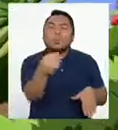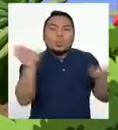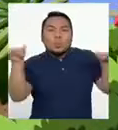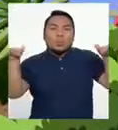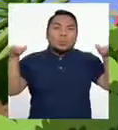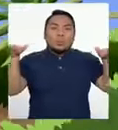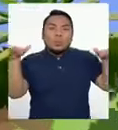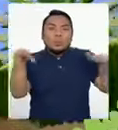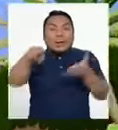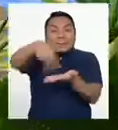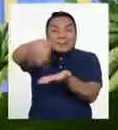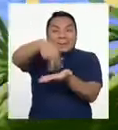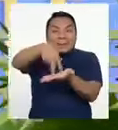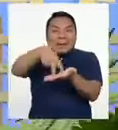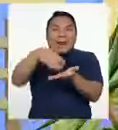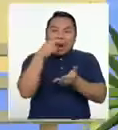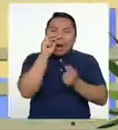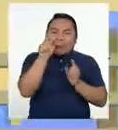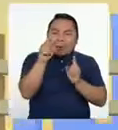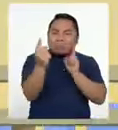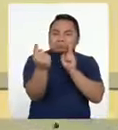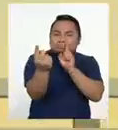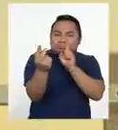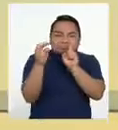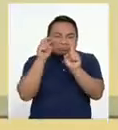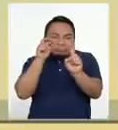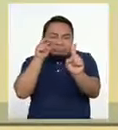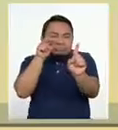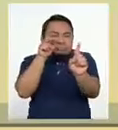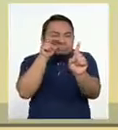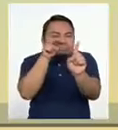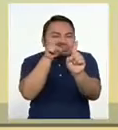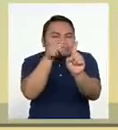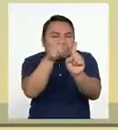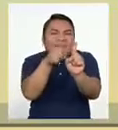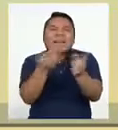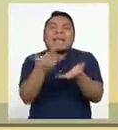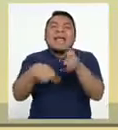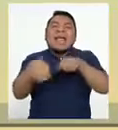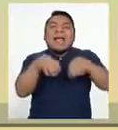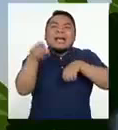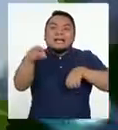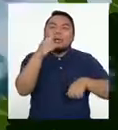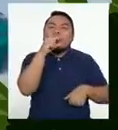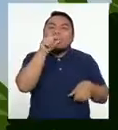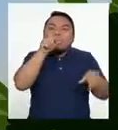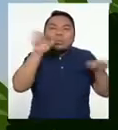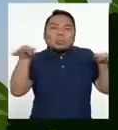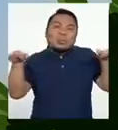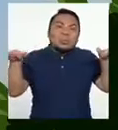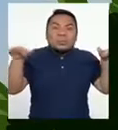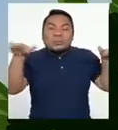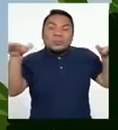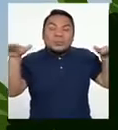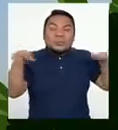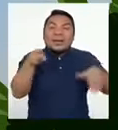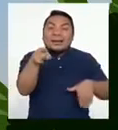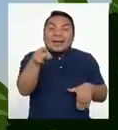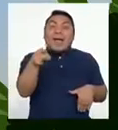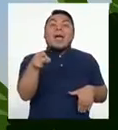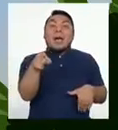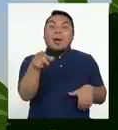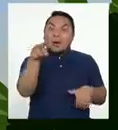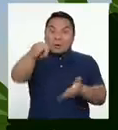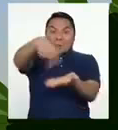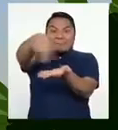bailarín. Vamos a acercarnos despacito para ver lo que está haciendo. ¡Oh! ¡Mira